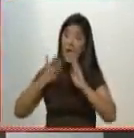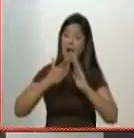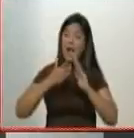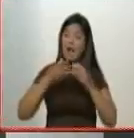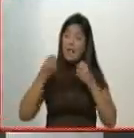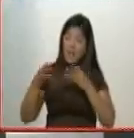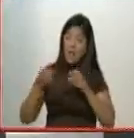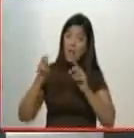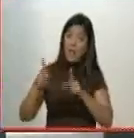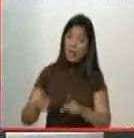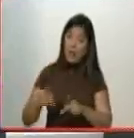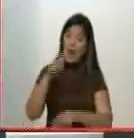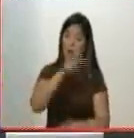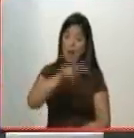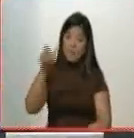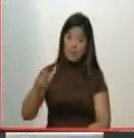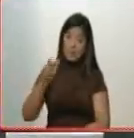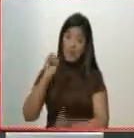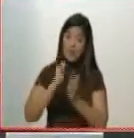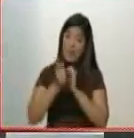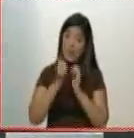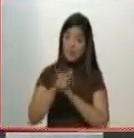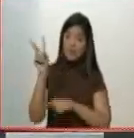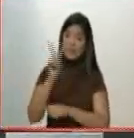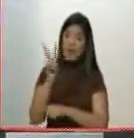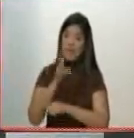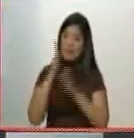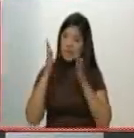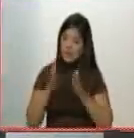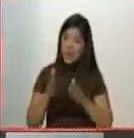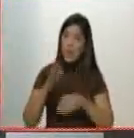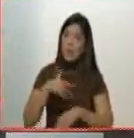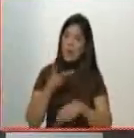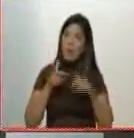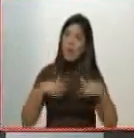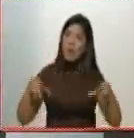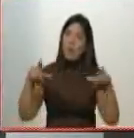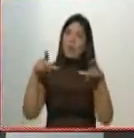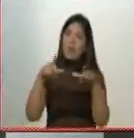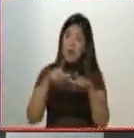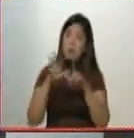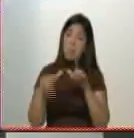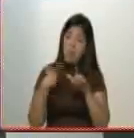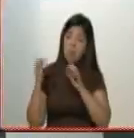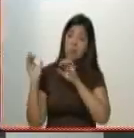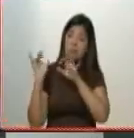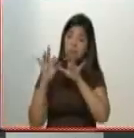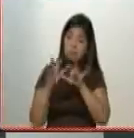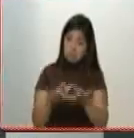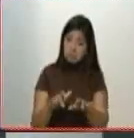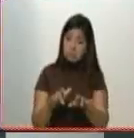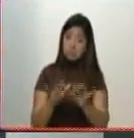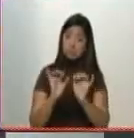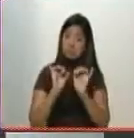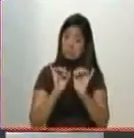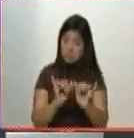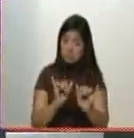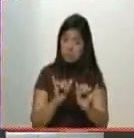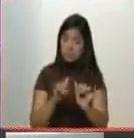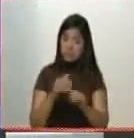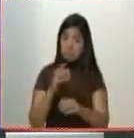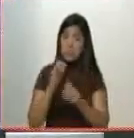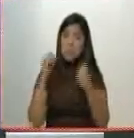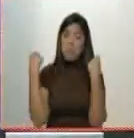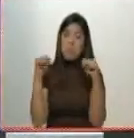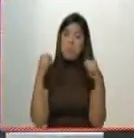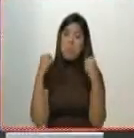nuestros atletas venezolanos y venezolanas de tener un lugar en común donde puedan ejercer sus